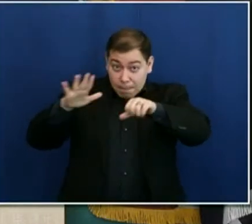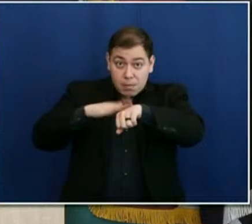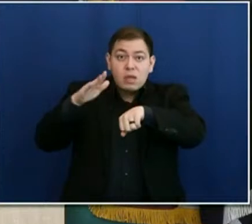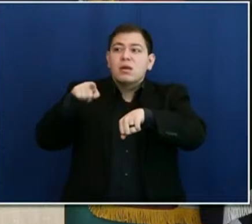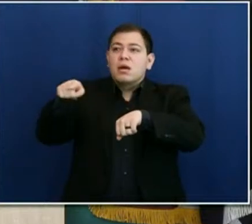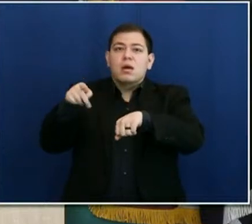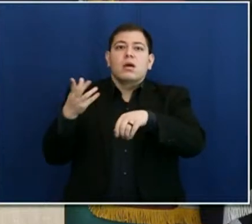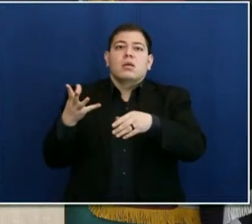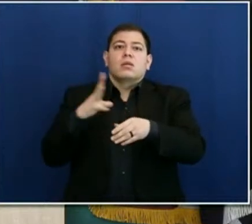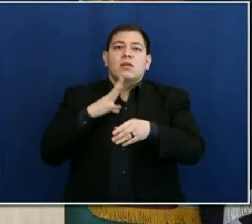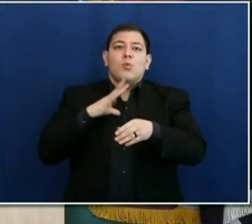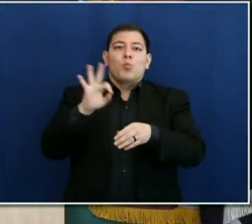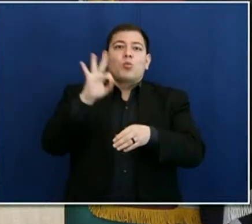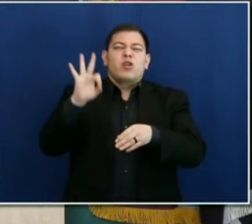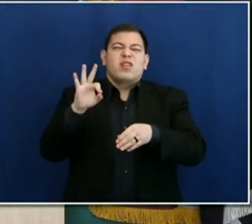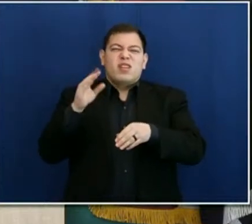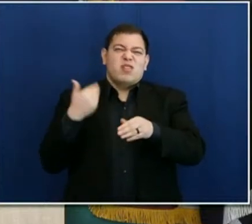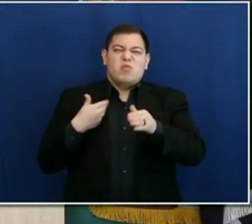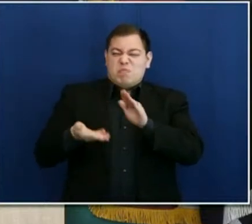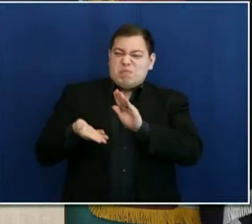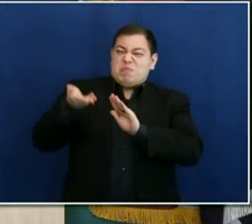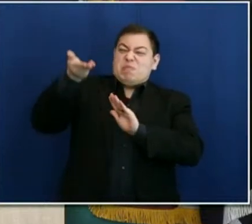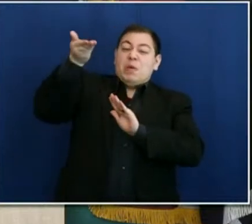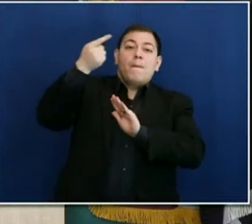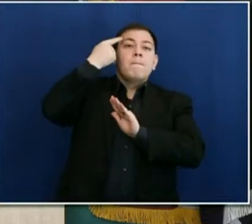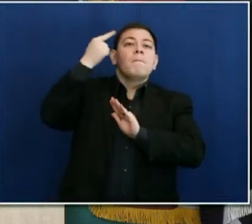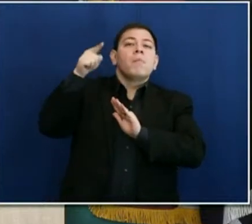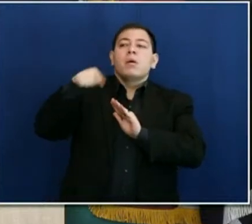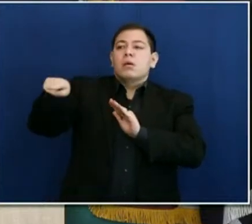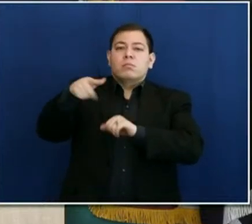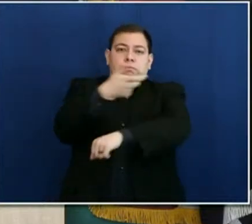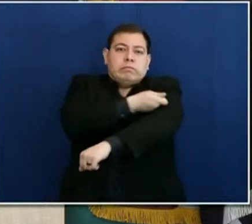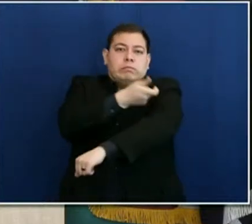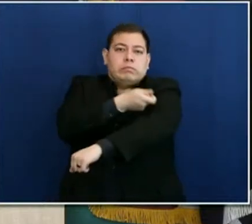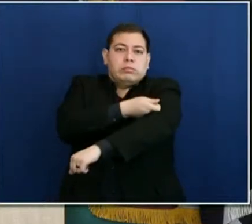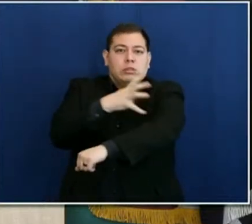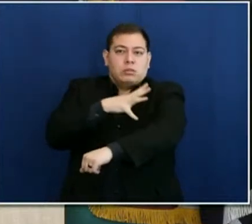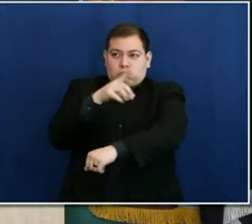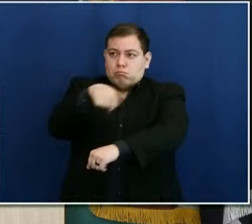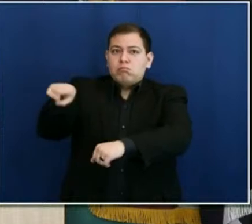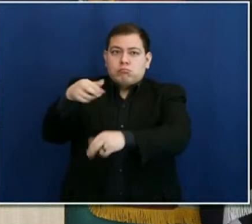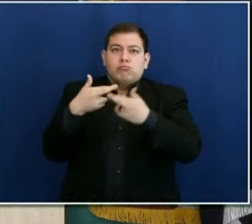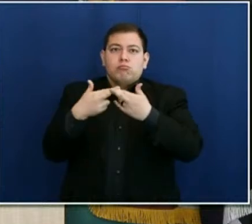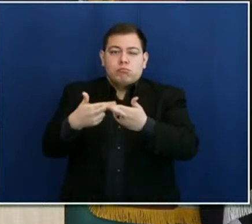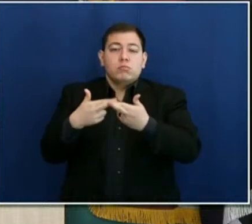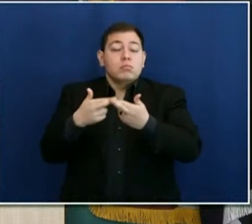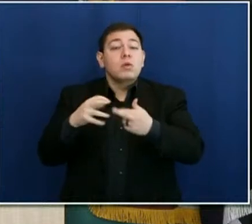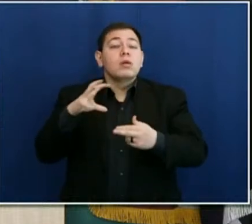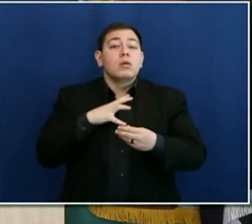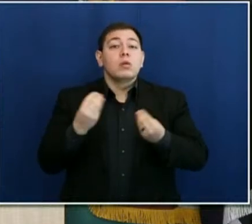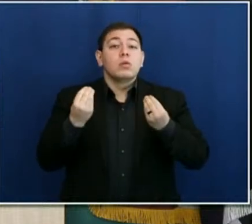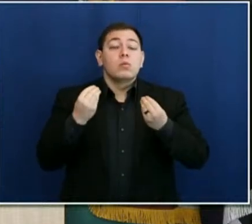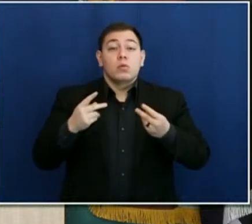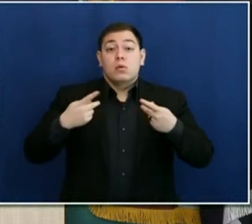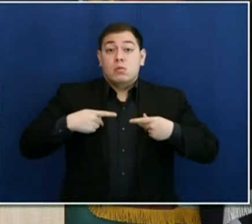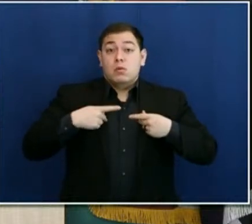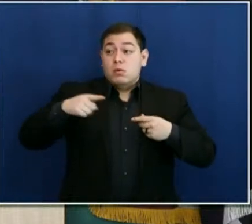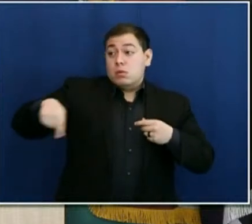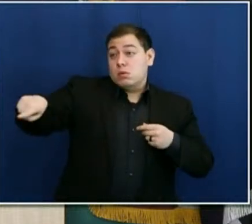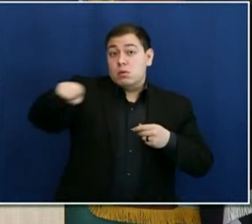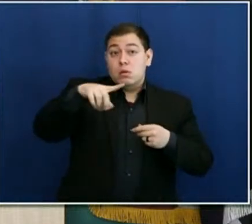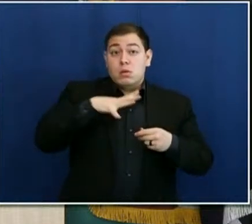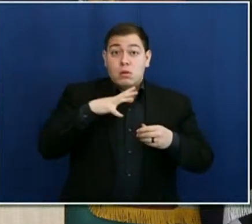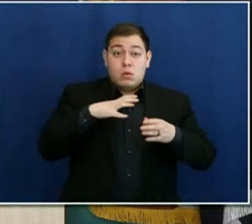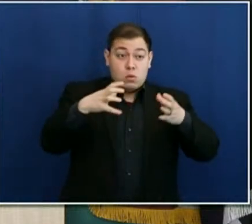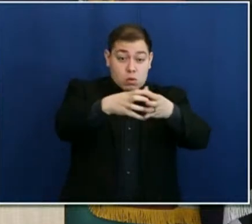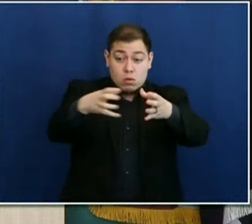vacunaciones. Continuaremos nuestro trabajo hasta que todas las vacunas lleguen a nuestras comunidades. Por